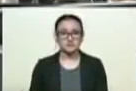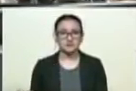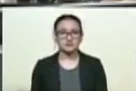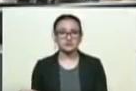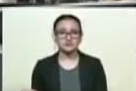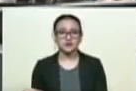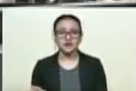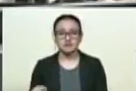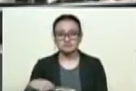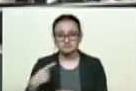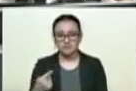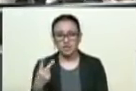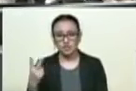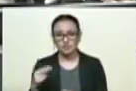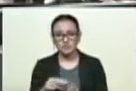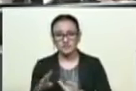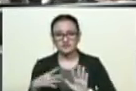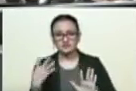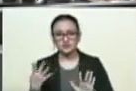el periodo